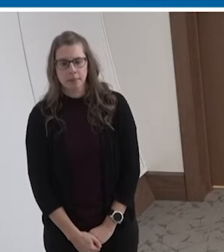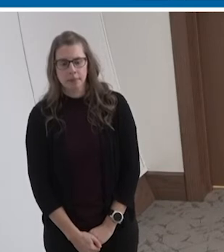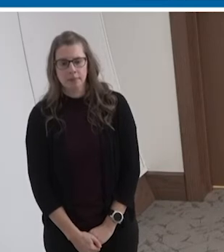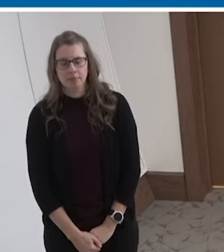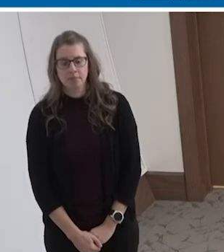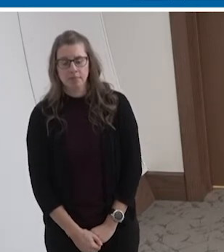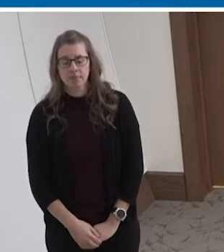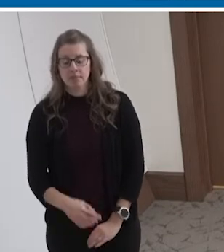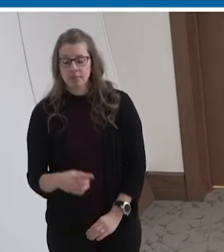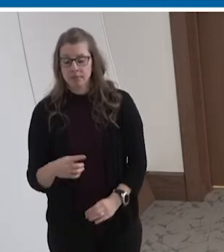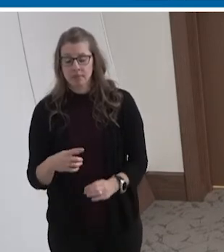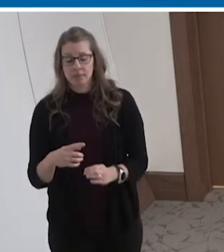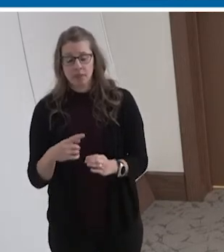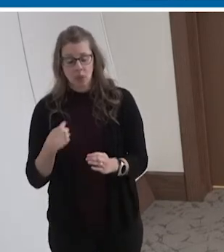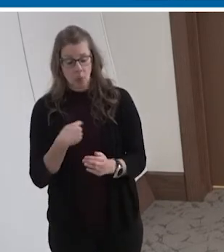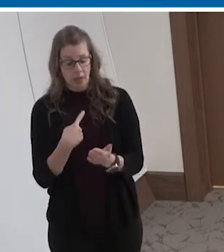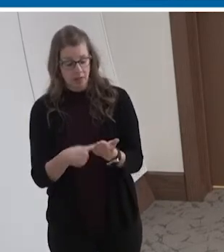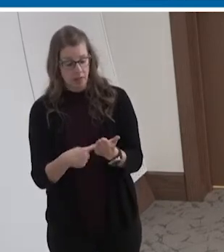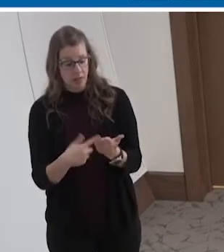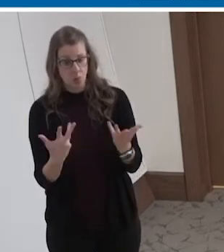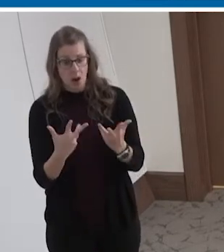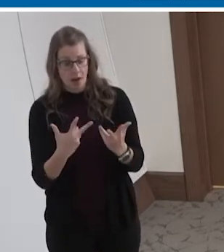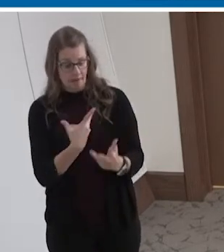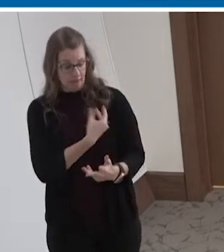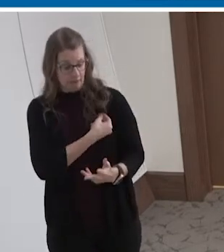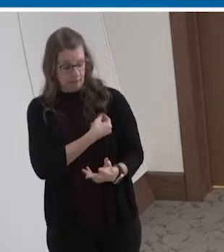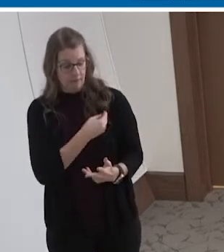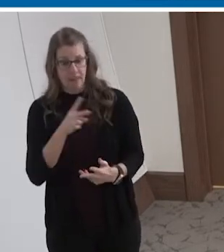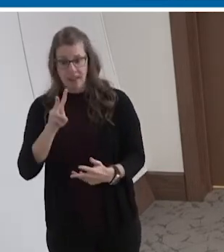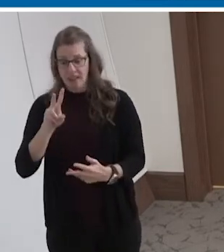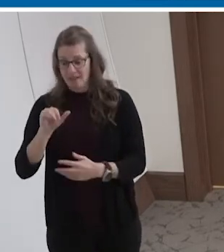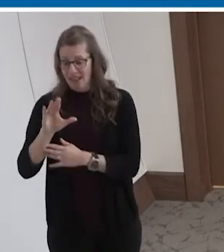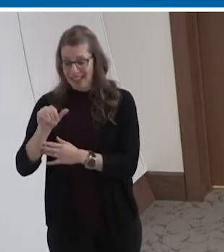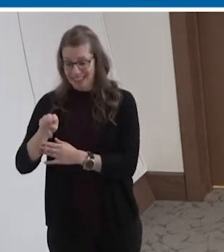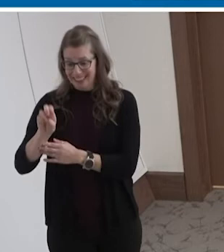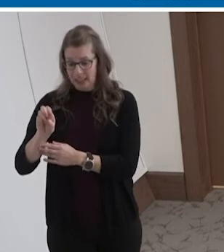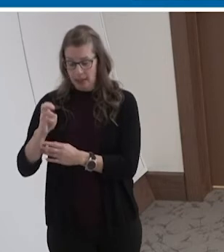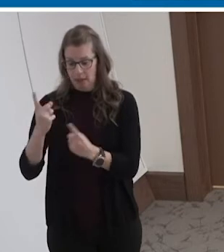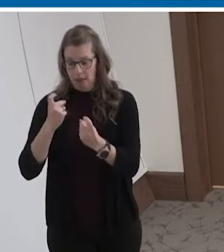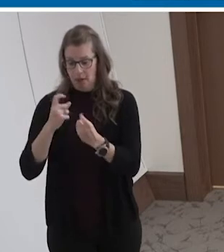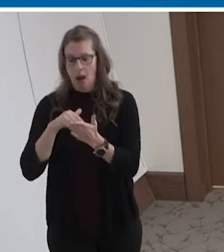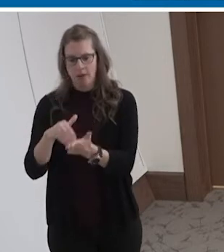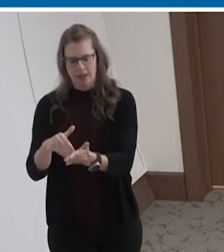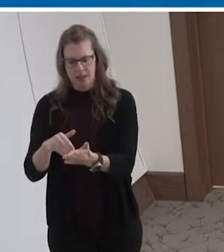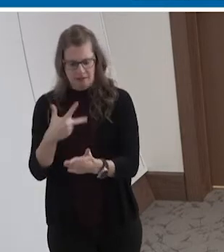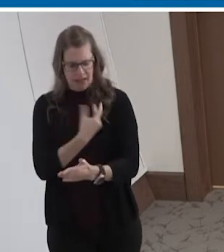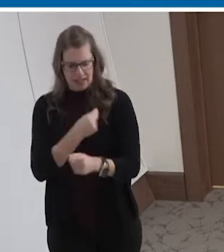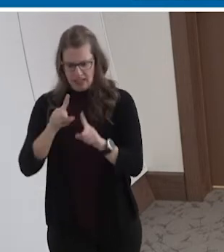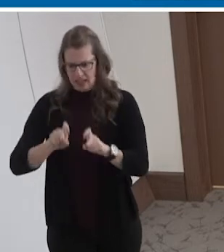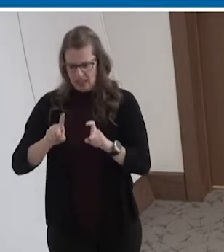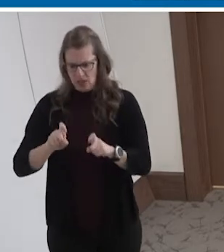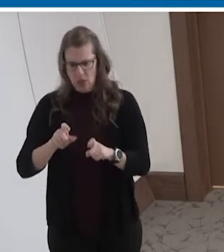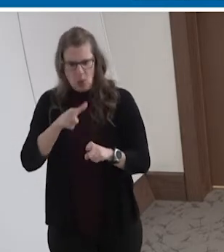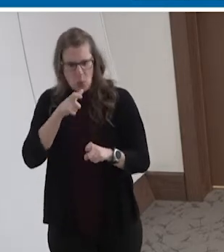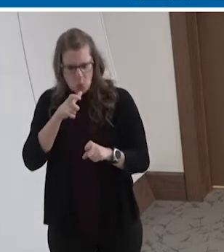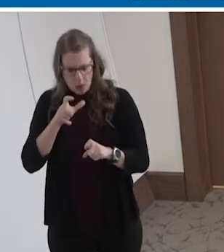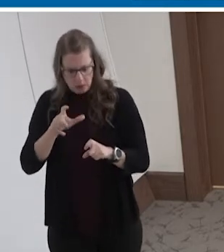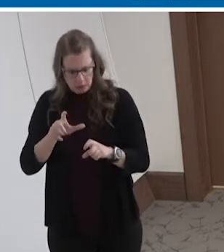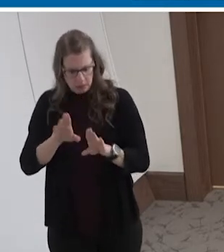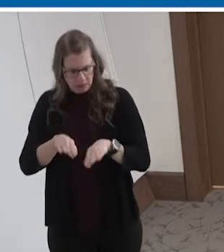And when we talk about the vaccine, we get asked a lot, was the vaccine actually even tested in young